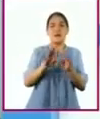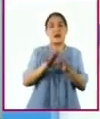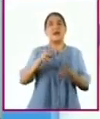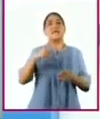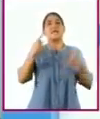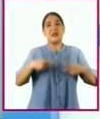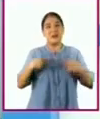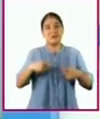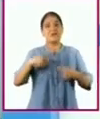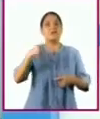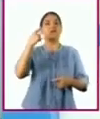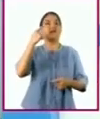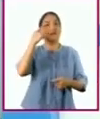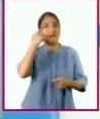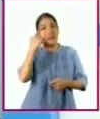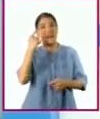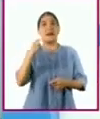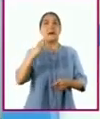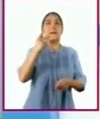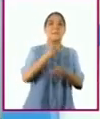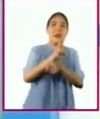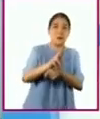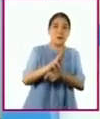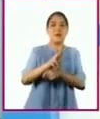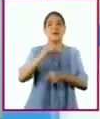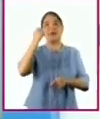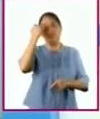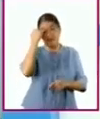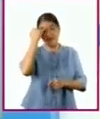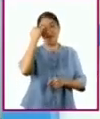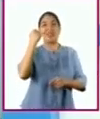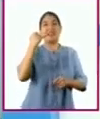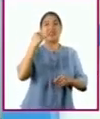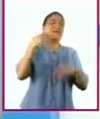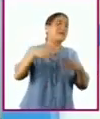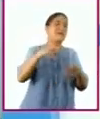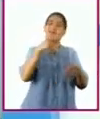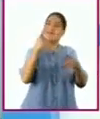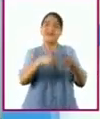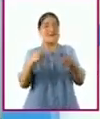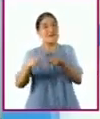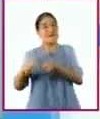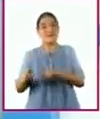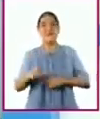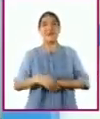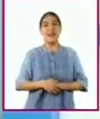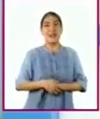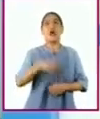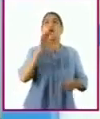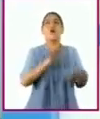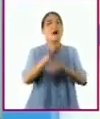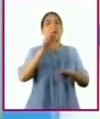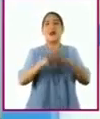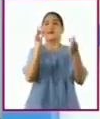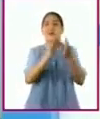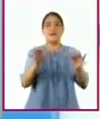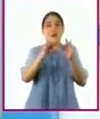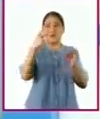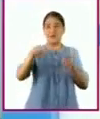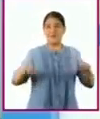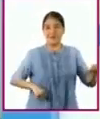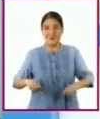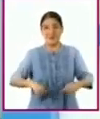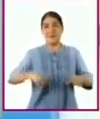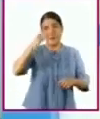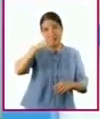chinas, peruanas, haitianas, dominicanas y un largo etcétera. Una de las principales actividades económicas de Baja